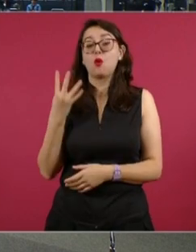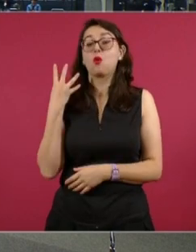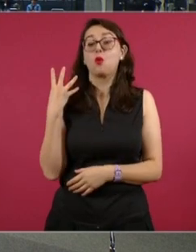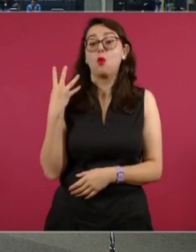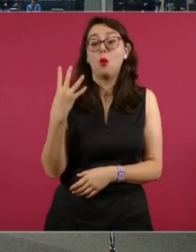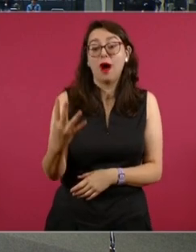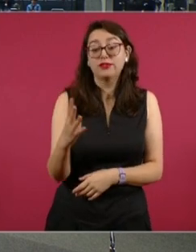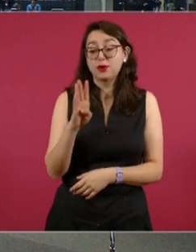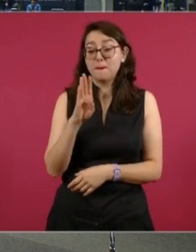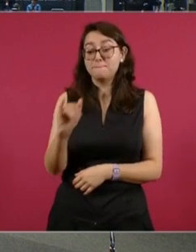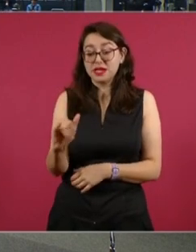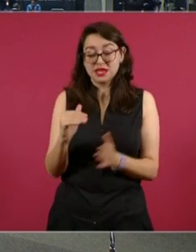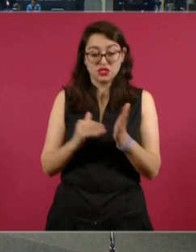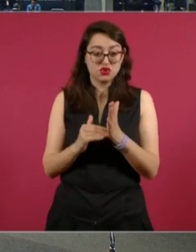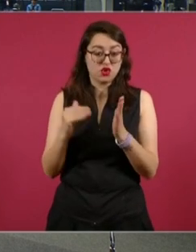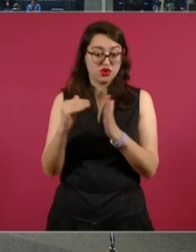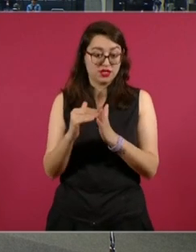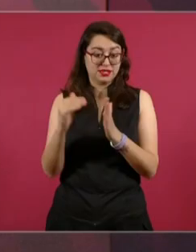4,500,000,000